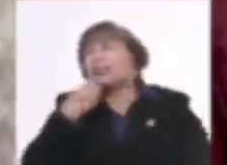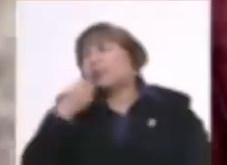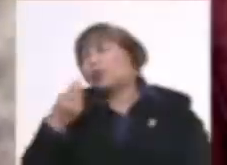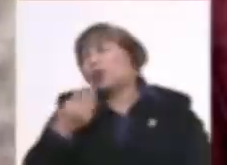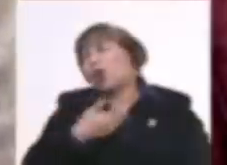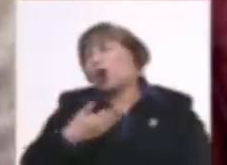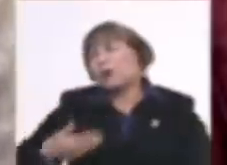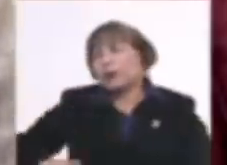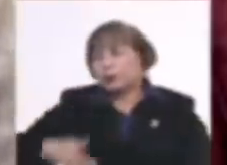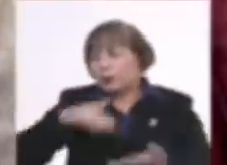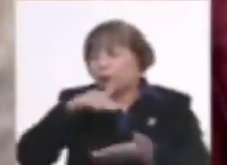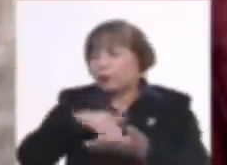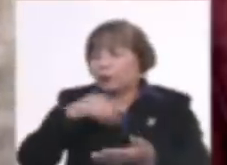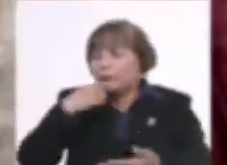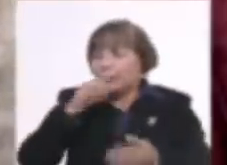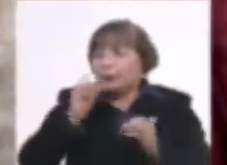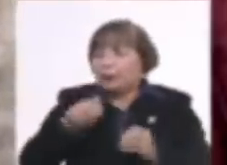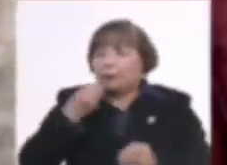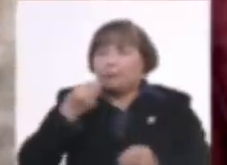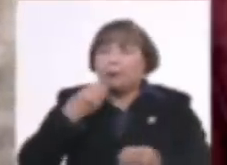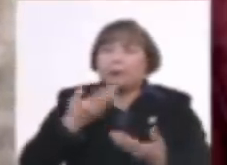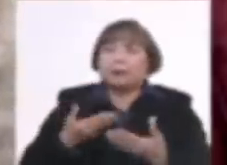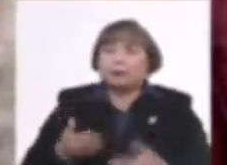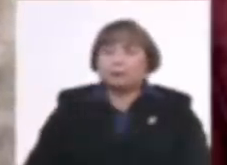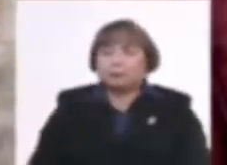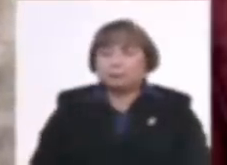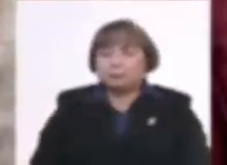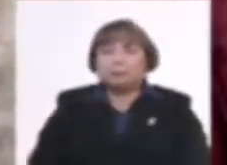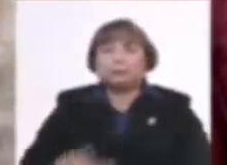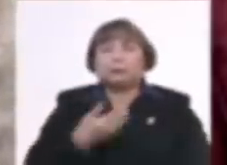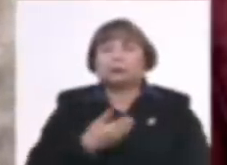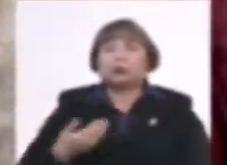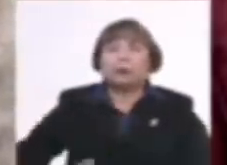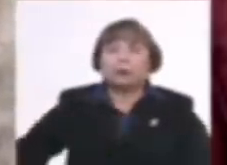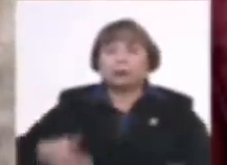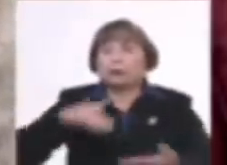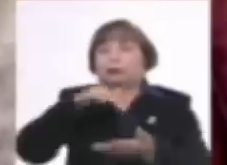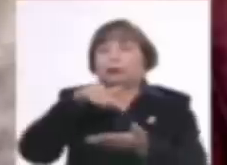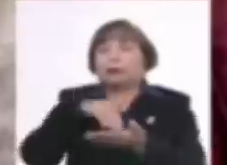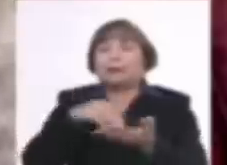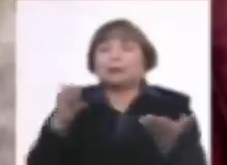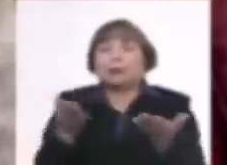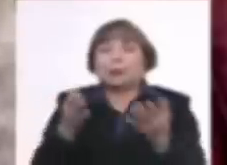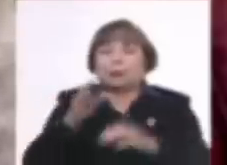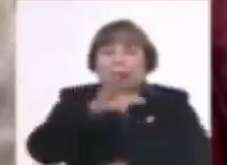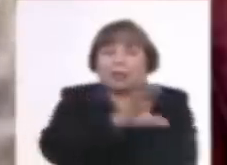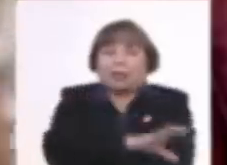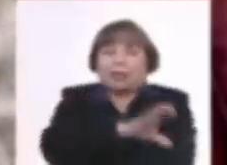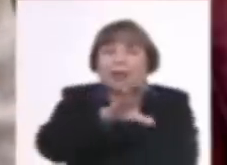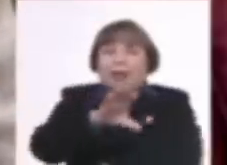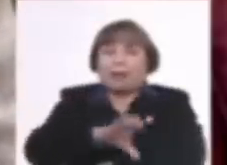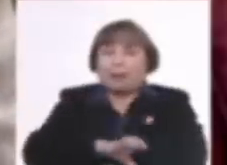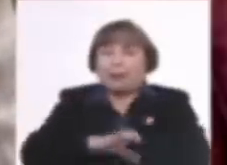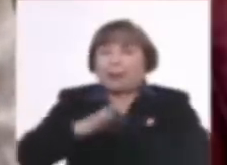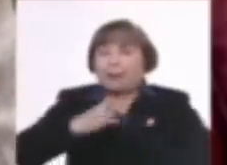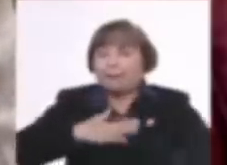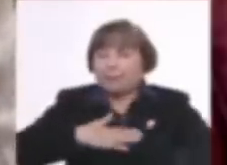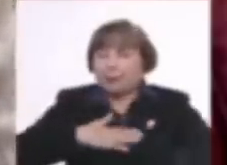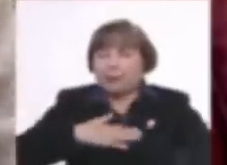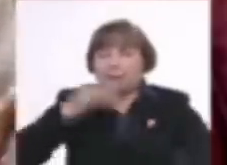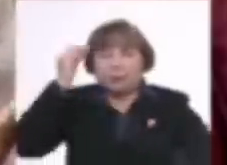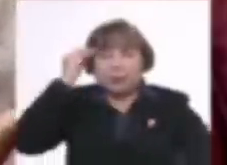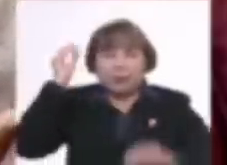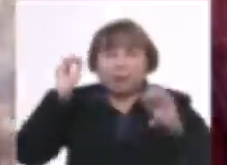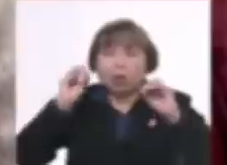central? Quiero fijar esto. ¿Por qué? Porque el gobierno central se encuentra en Cajamarca, a mi parecer y